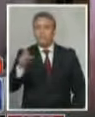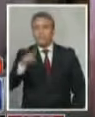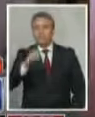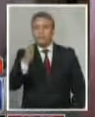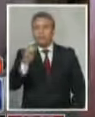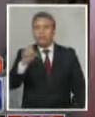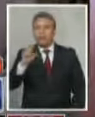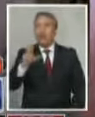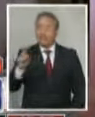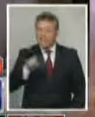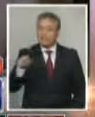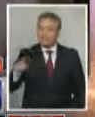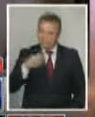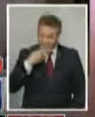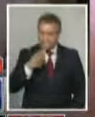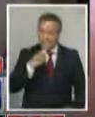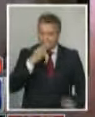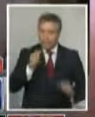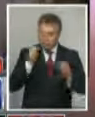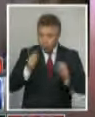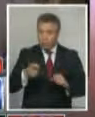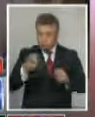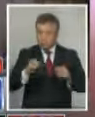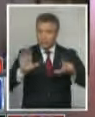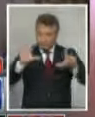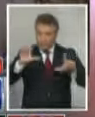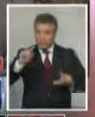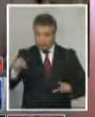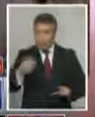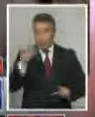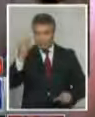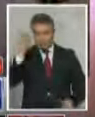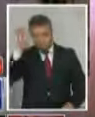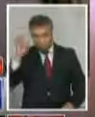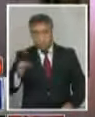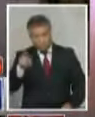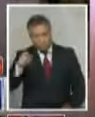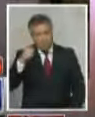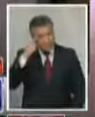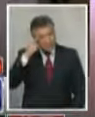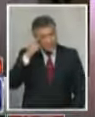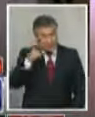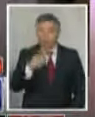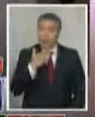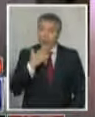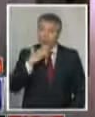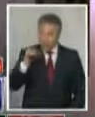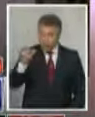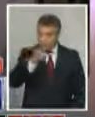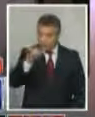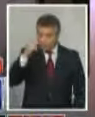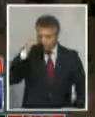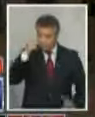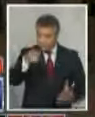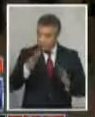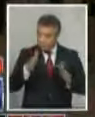a una tasa de desempleo del 7,5%. ¿Coincide usted con esa expectativa, con esa